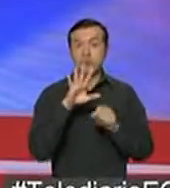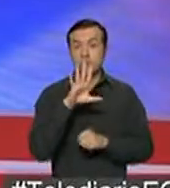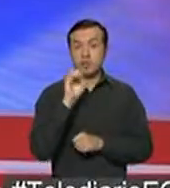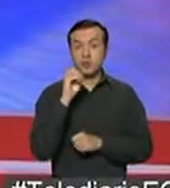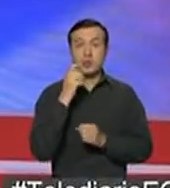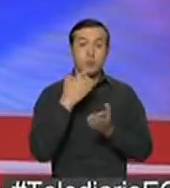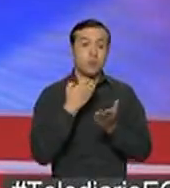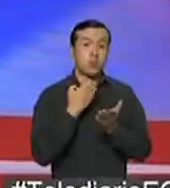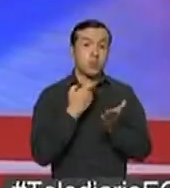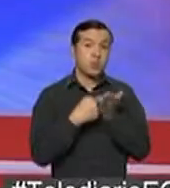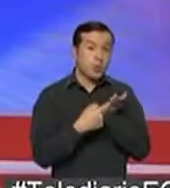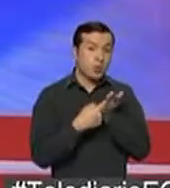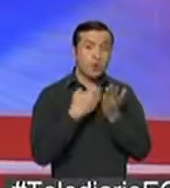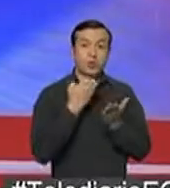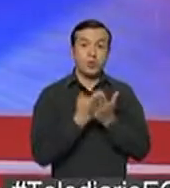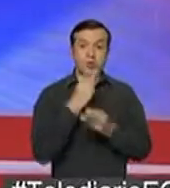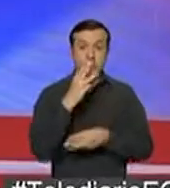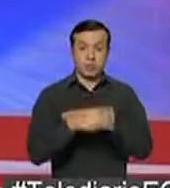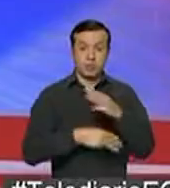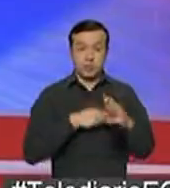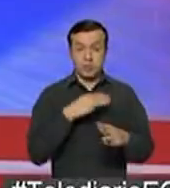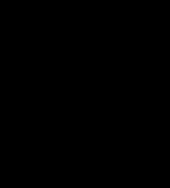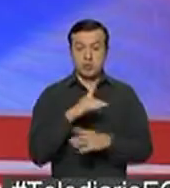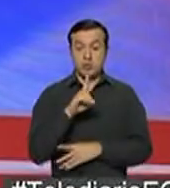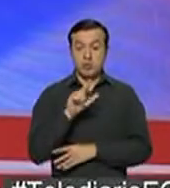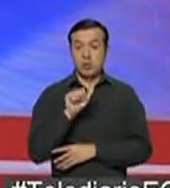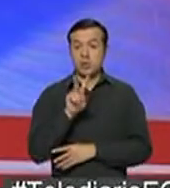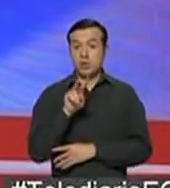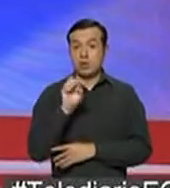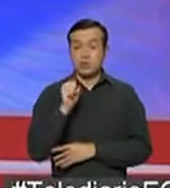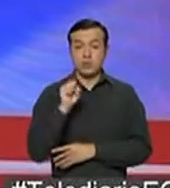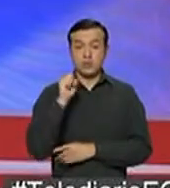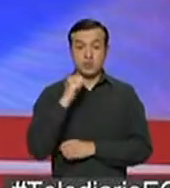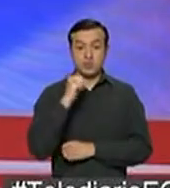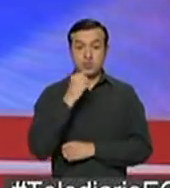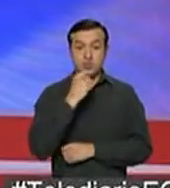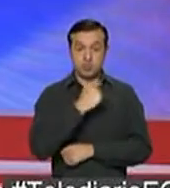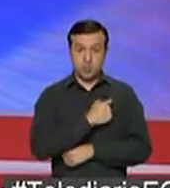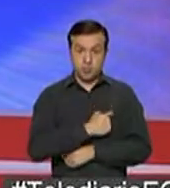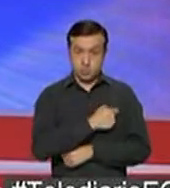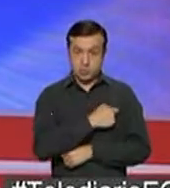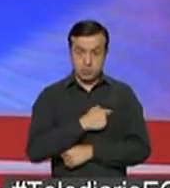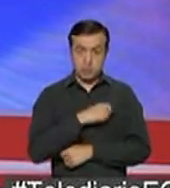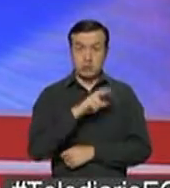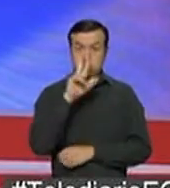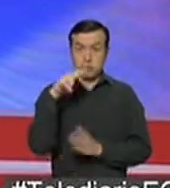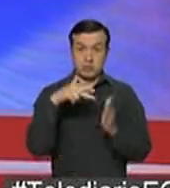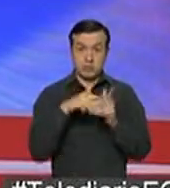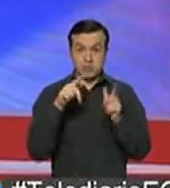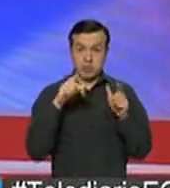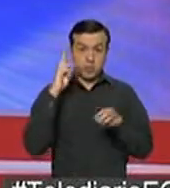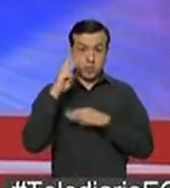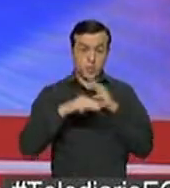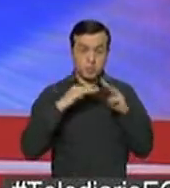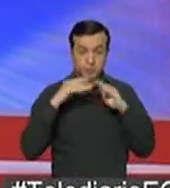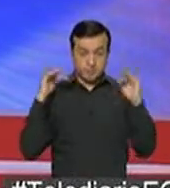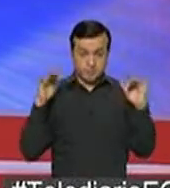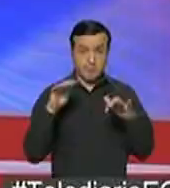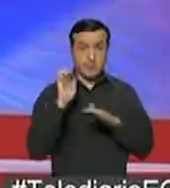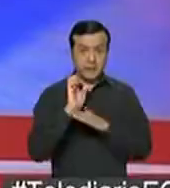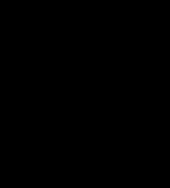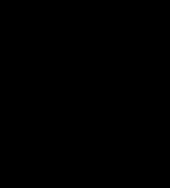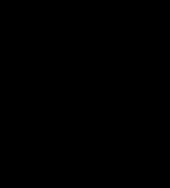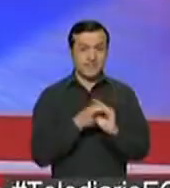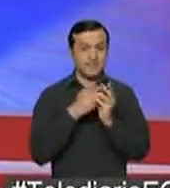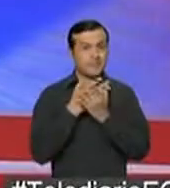Foro Económico Mundial, conocido como Foro de Davos en Suiza. En la cumbre, más de 3.000 participantes de todo el mundo, incluido Ecuador,